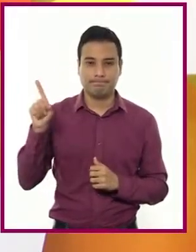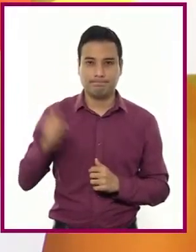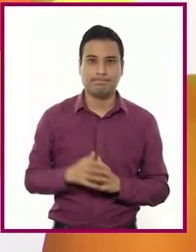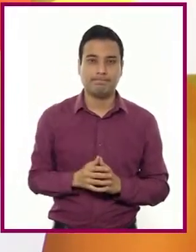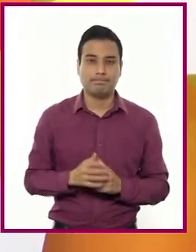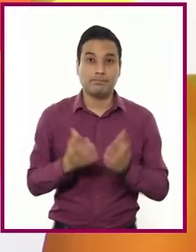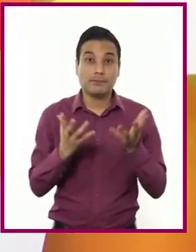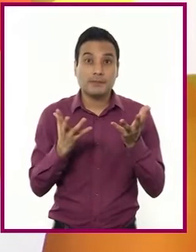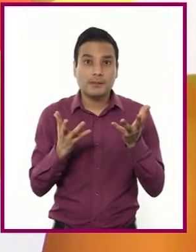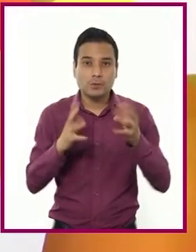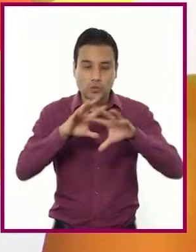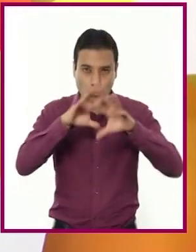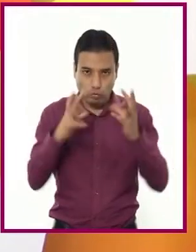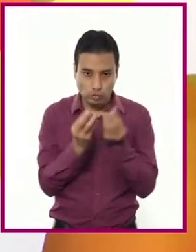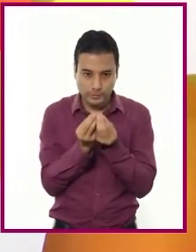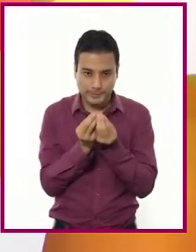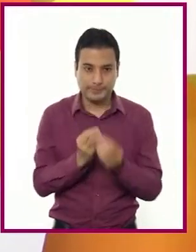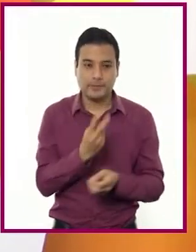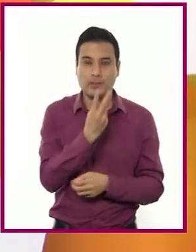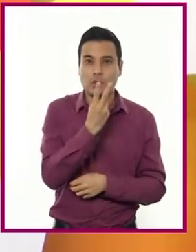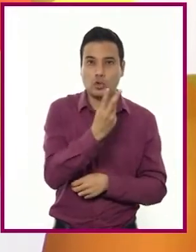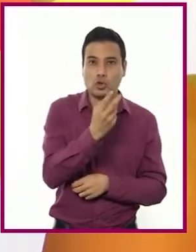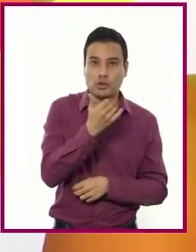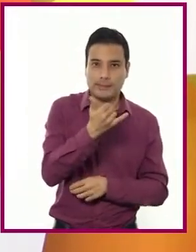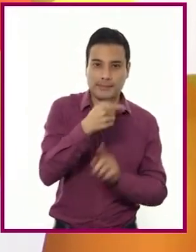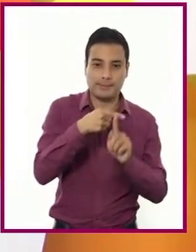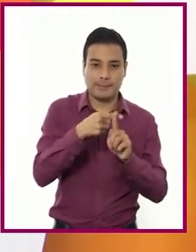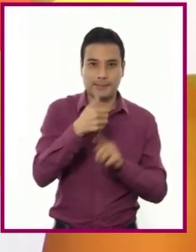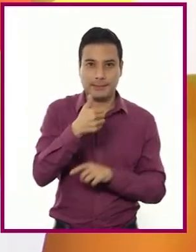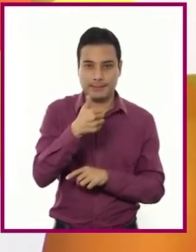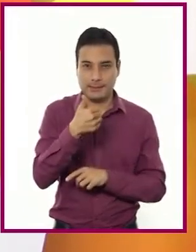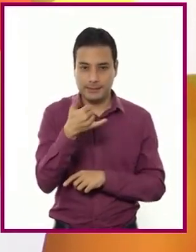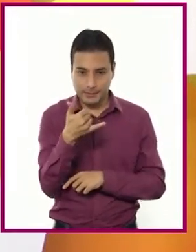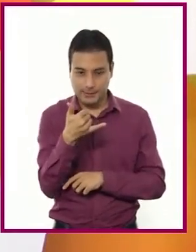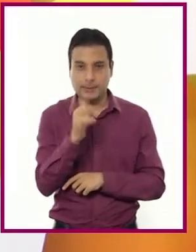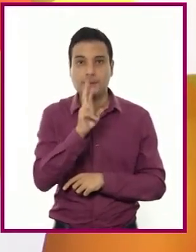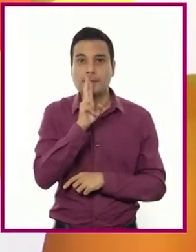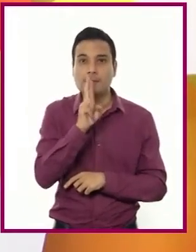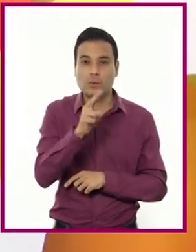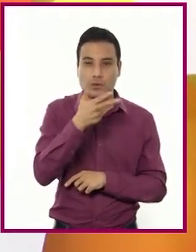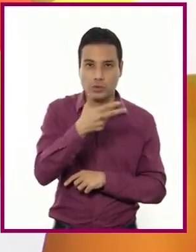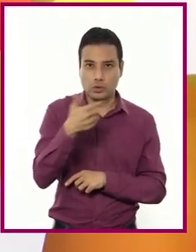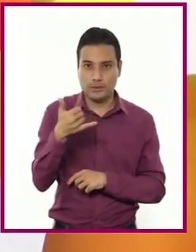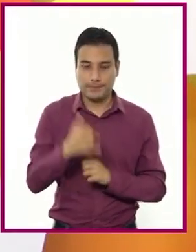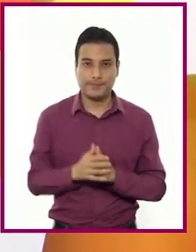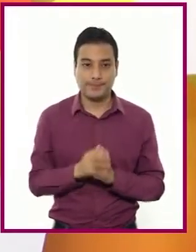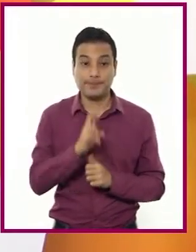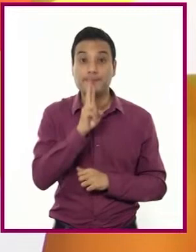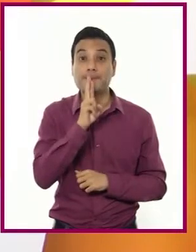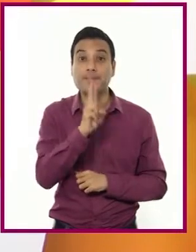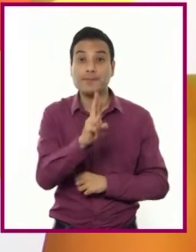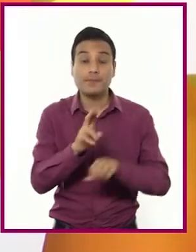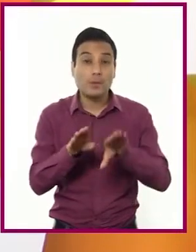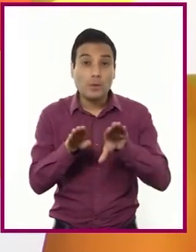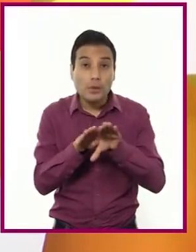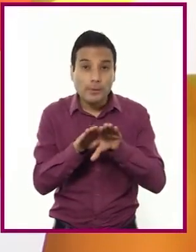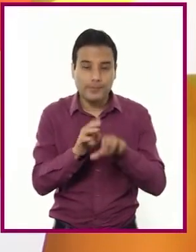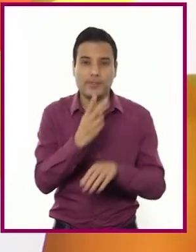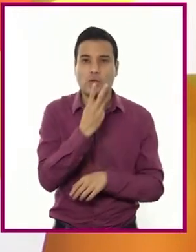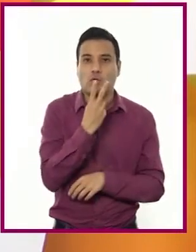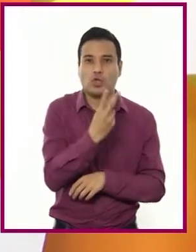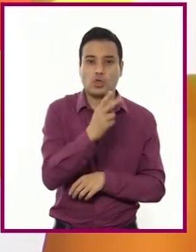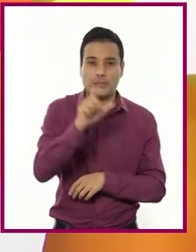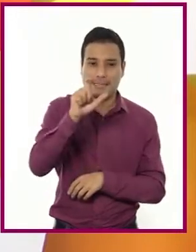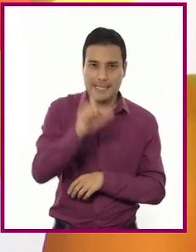es decir, 2y más 6y es igual a 8y. Así nos queda la expresión